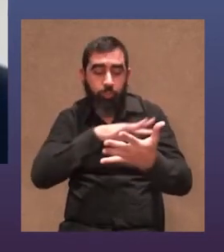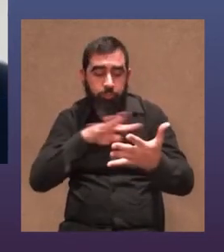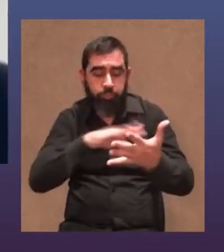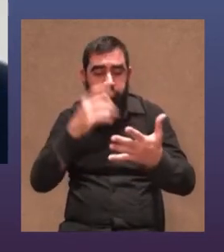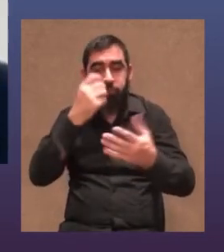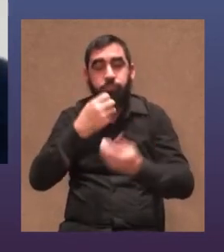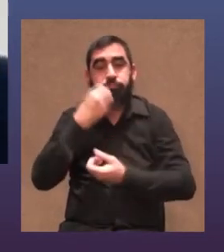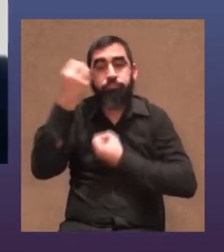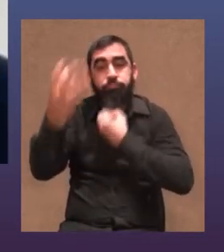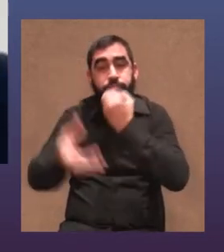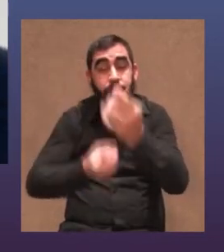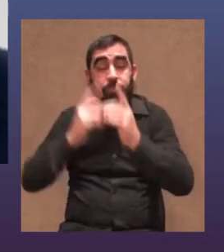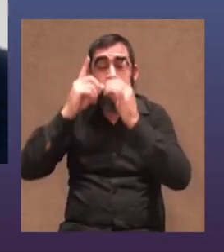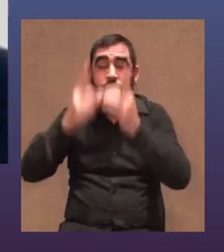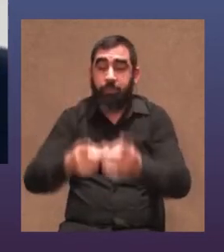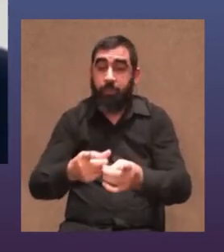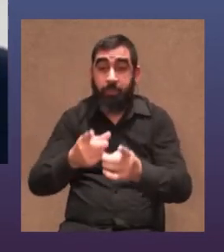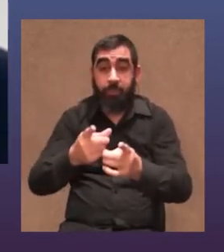grandiosos,